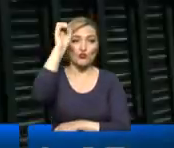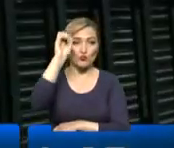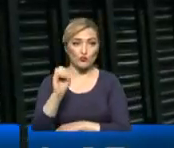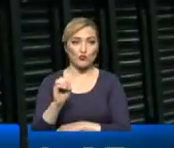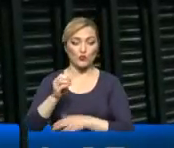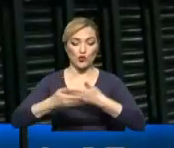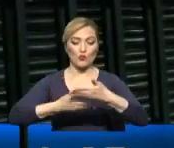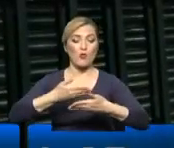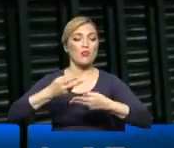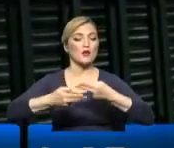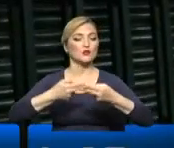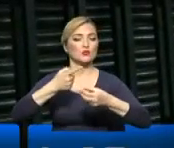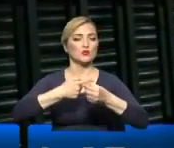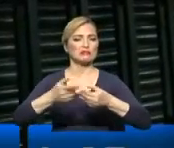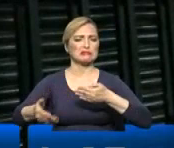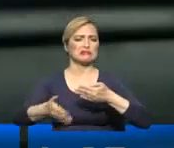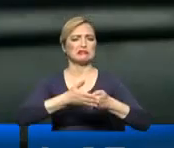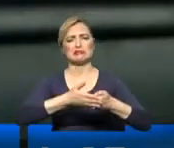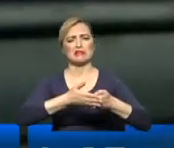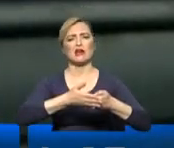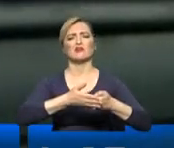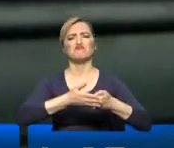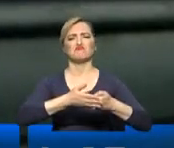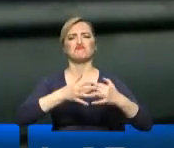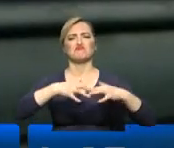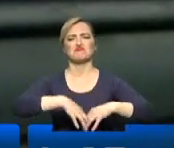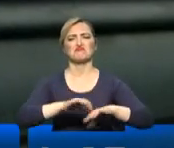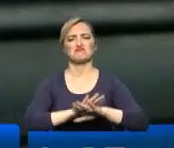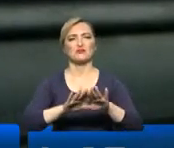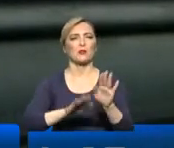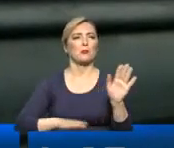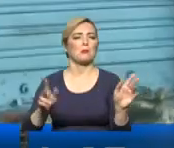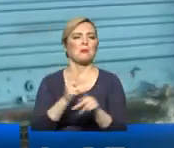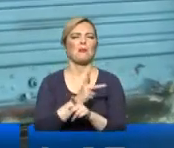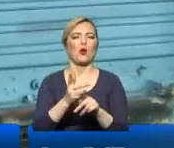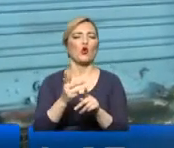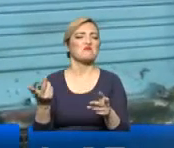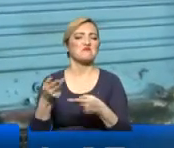del comercio de Quito ha cerrado definitivamente sus puertas. Entre los más afectados